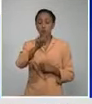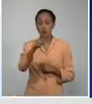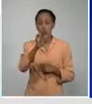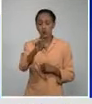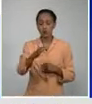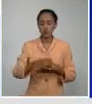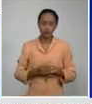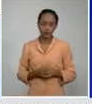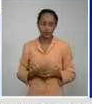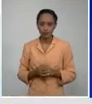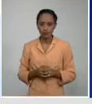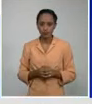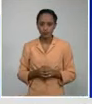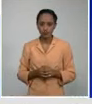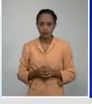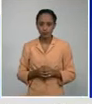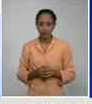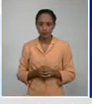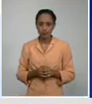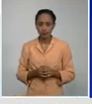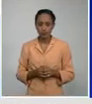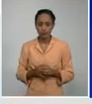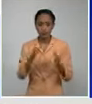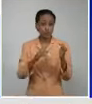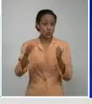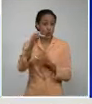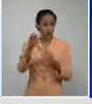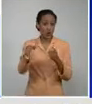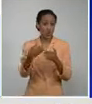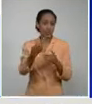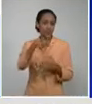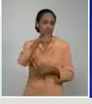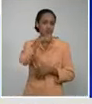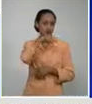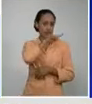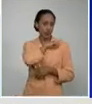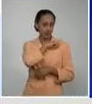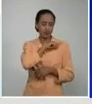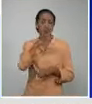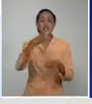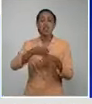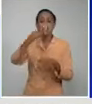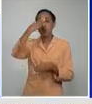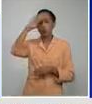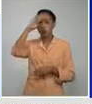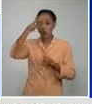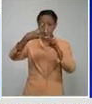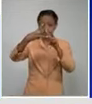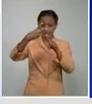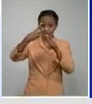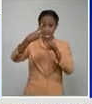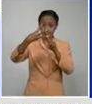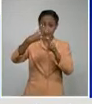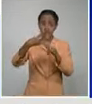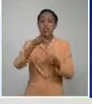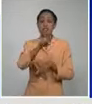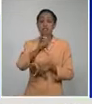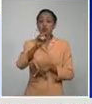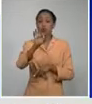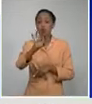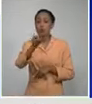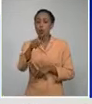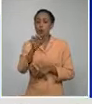131,9 y superior a las del día de ayer. Santiago de Cuba en tercer lugar,